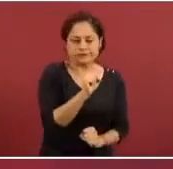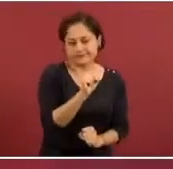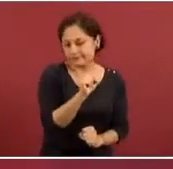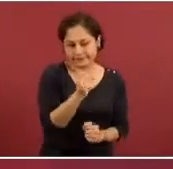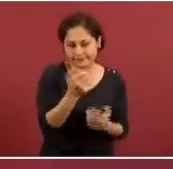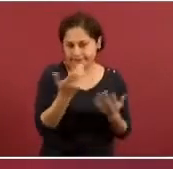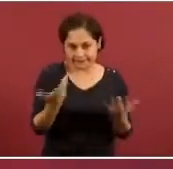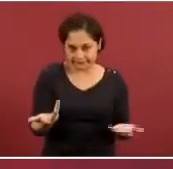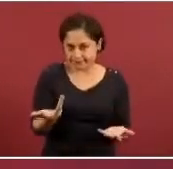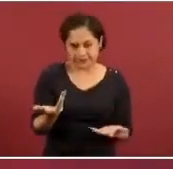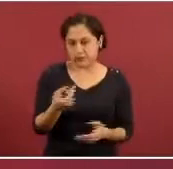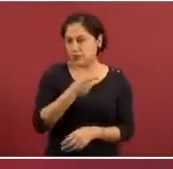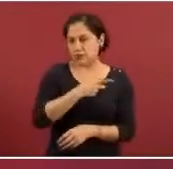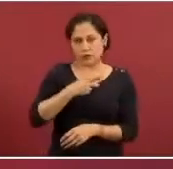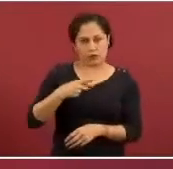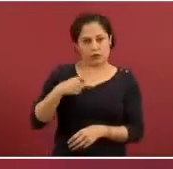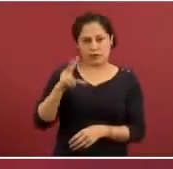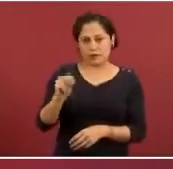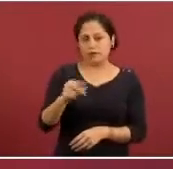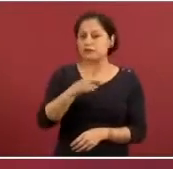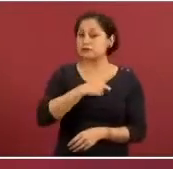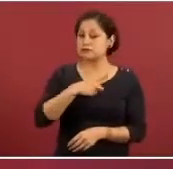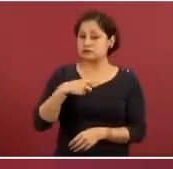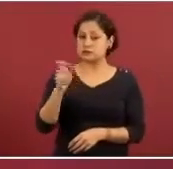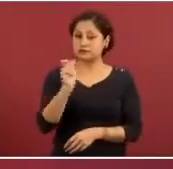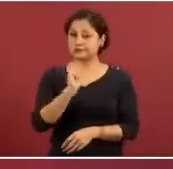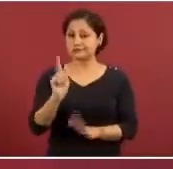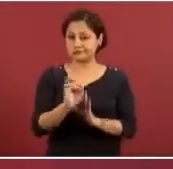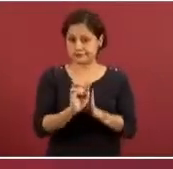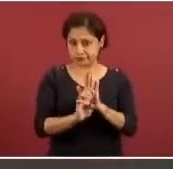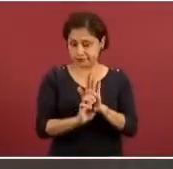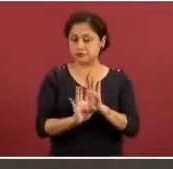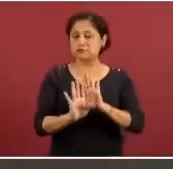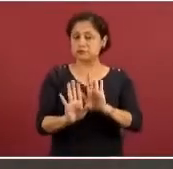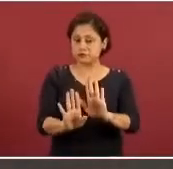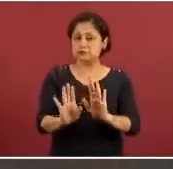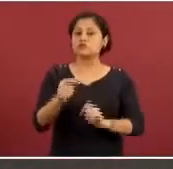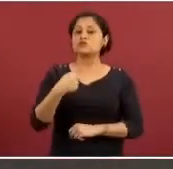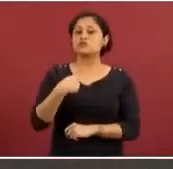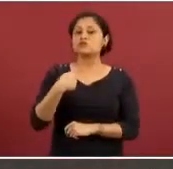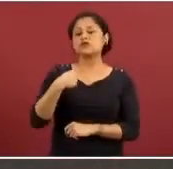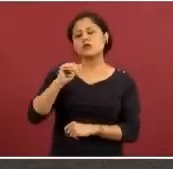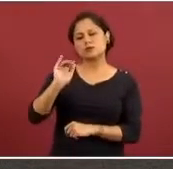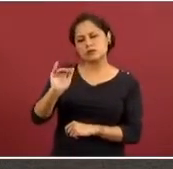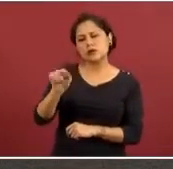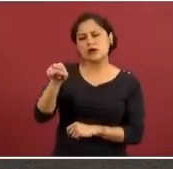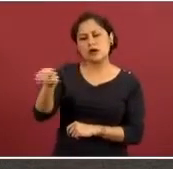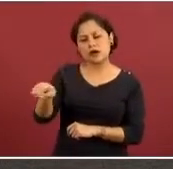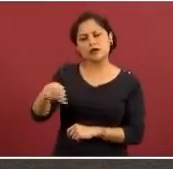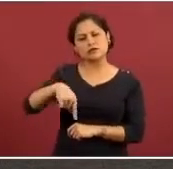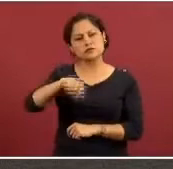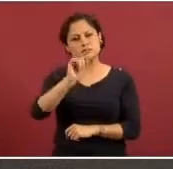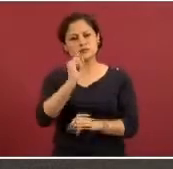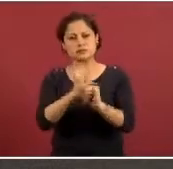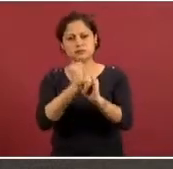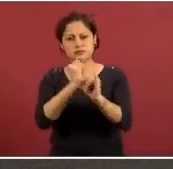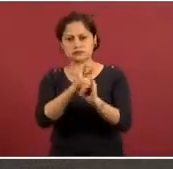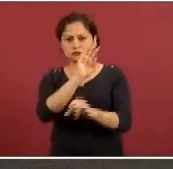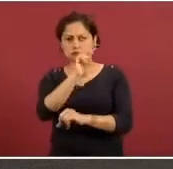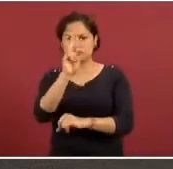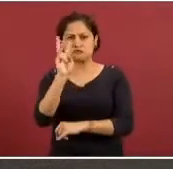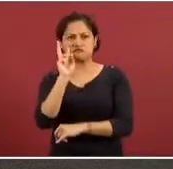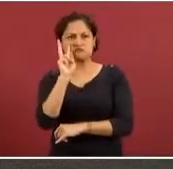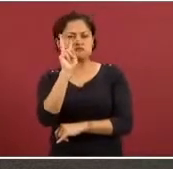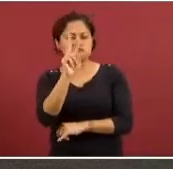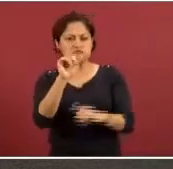nos mantenemos en este sentido. Yo los invitaría nuevamente a estar consultando nuestro mapa en específico para tener detalles